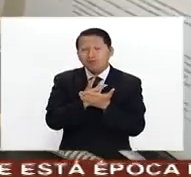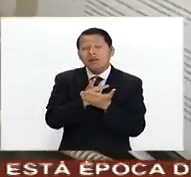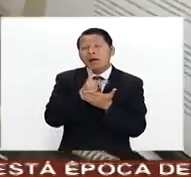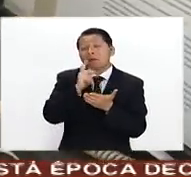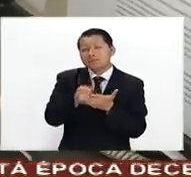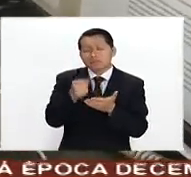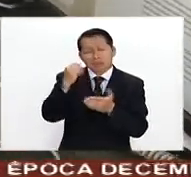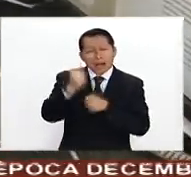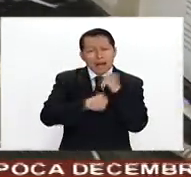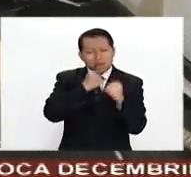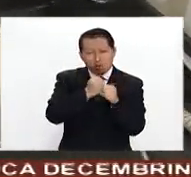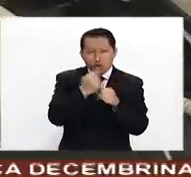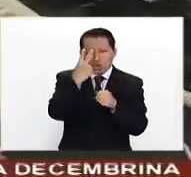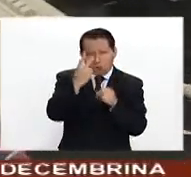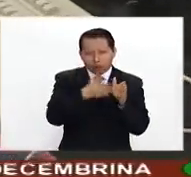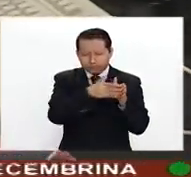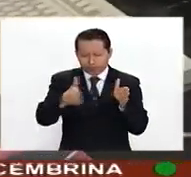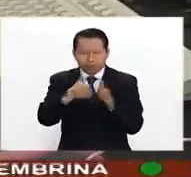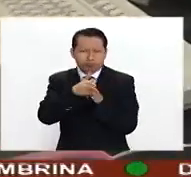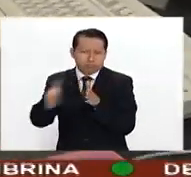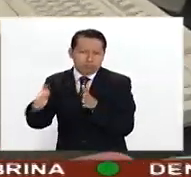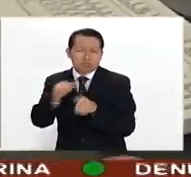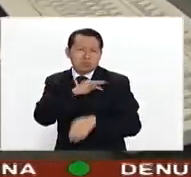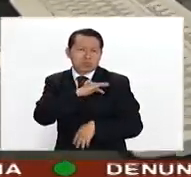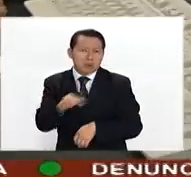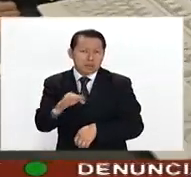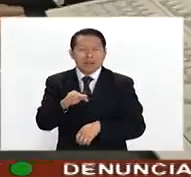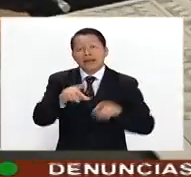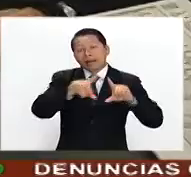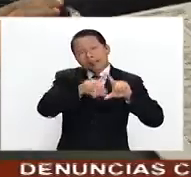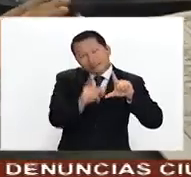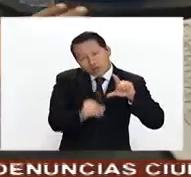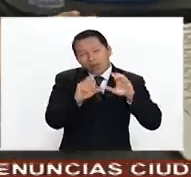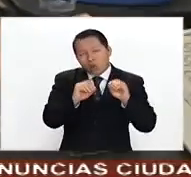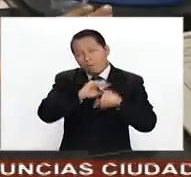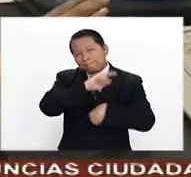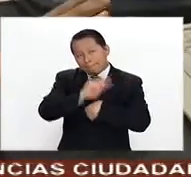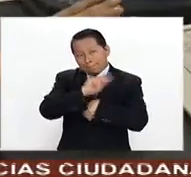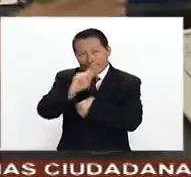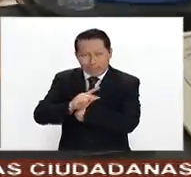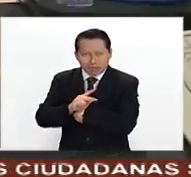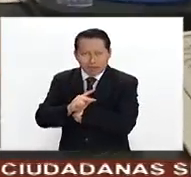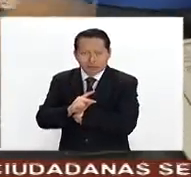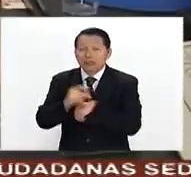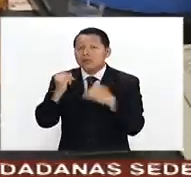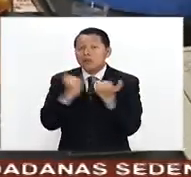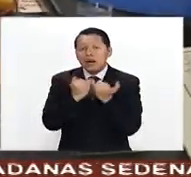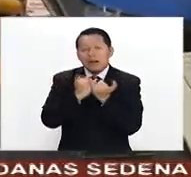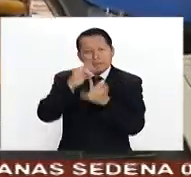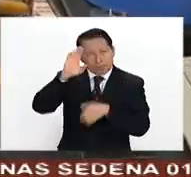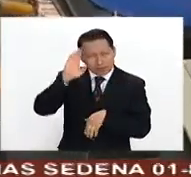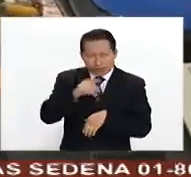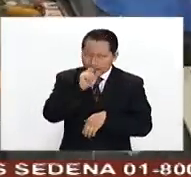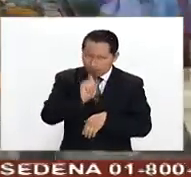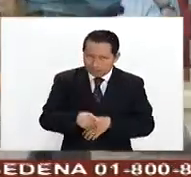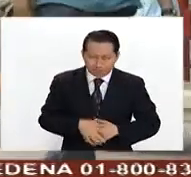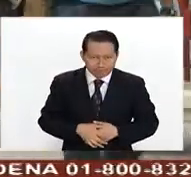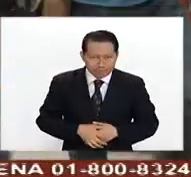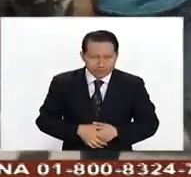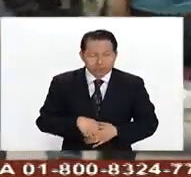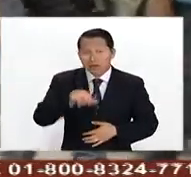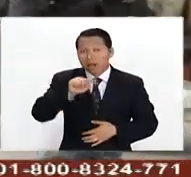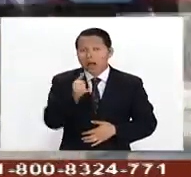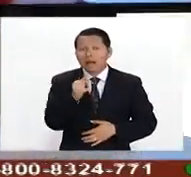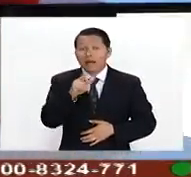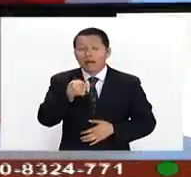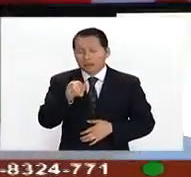año de movilidad, ya sea nacional o internacional, y bueno, en posgrado también. Nayeli, un dato